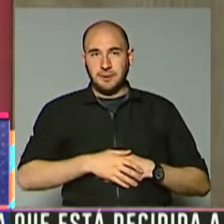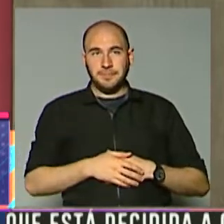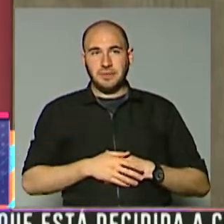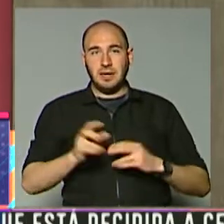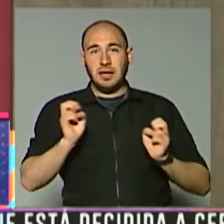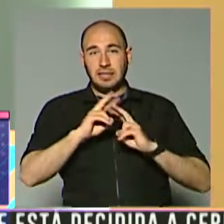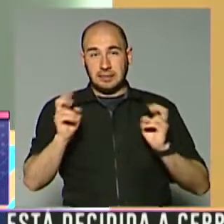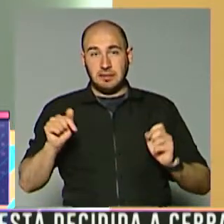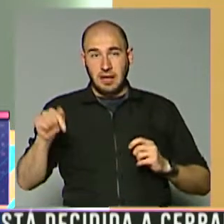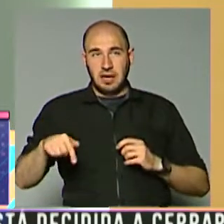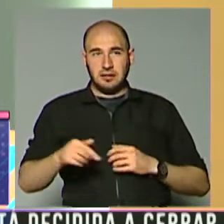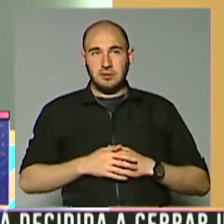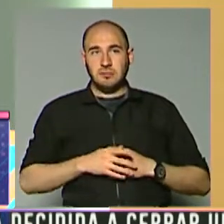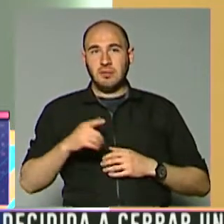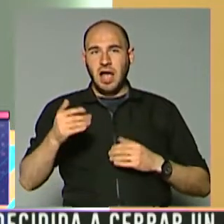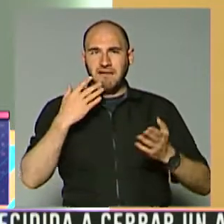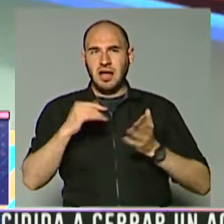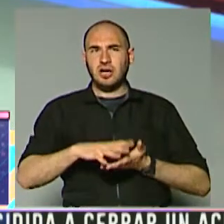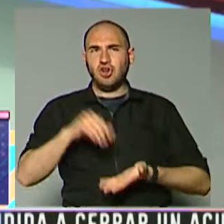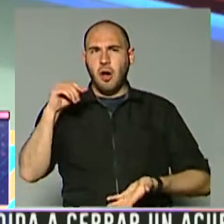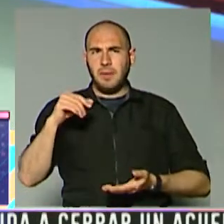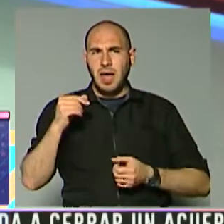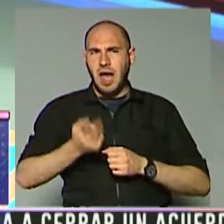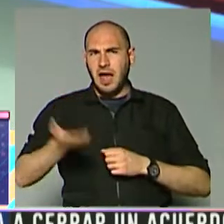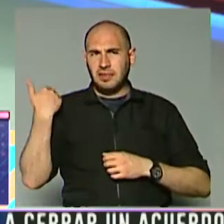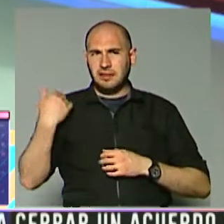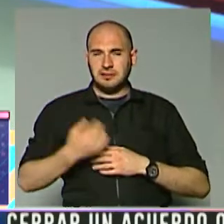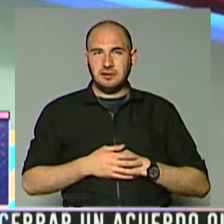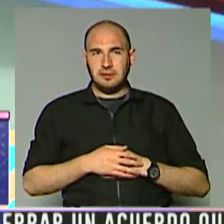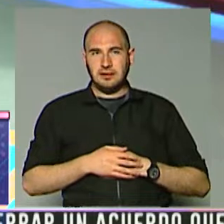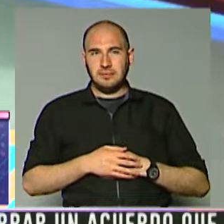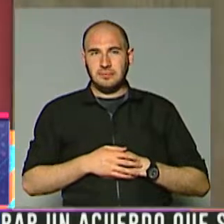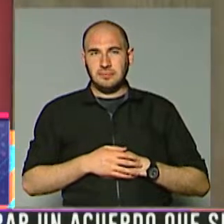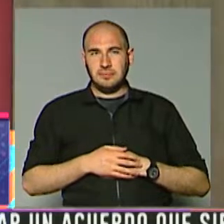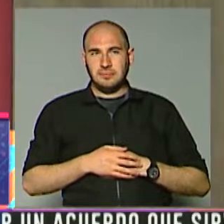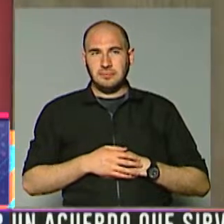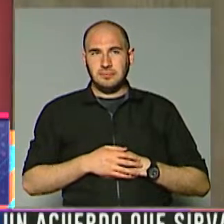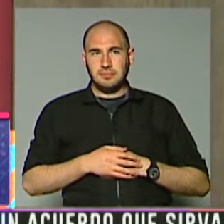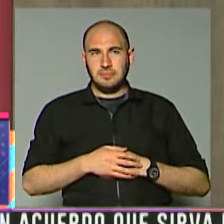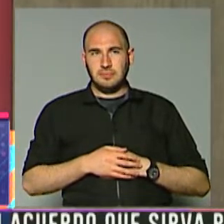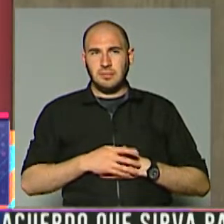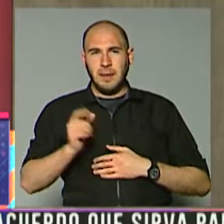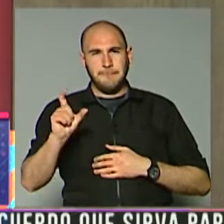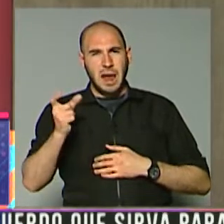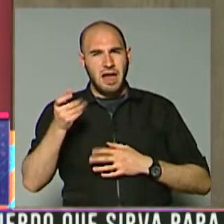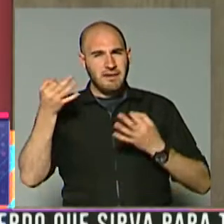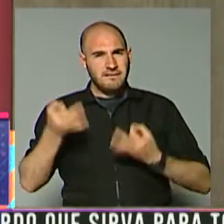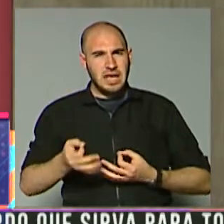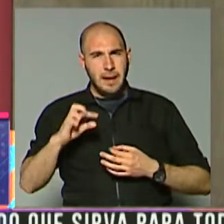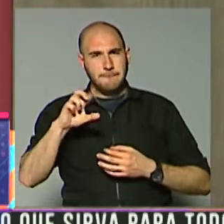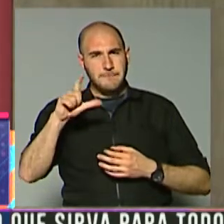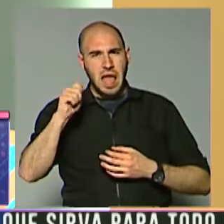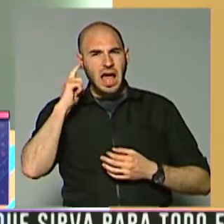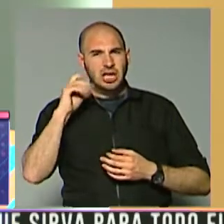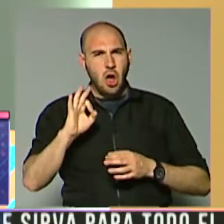relación a este hecho. Y se habló de plagio desde un primer momento. ¿Es, digamos, el término ideal que se tiene que usar en este